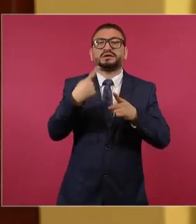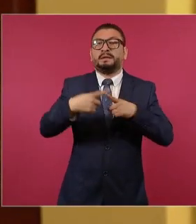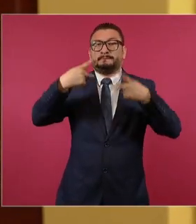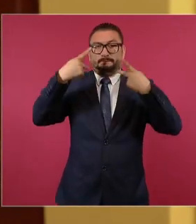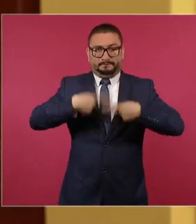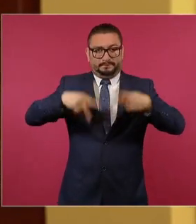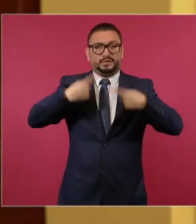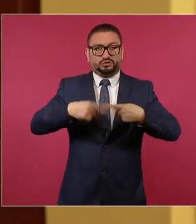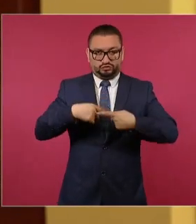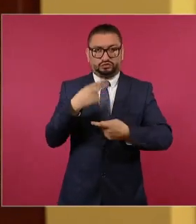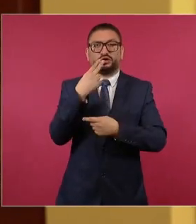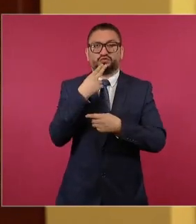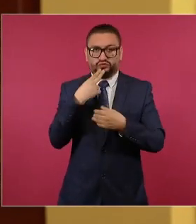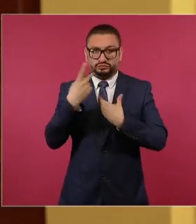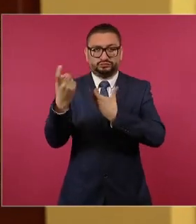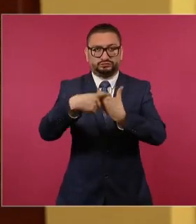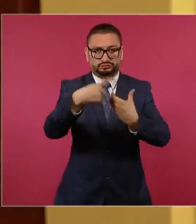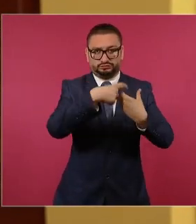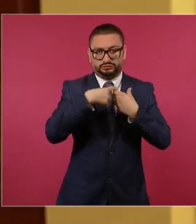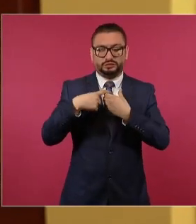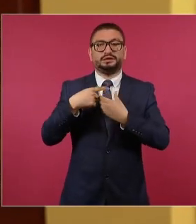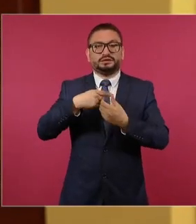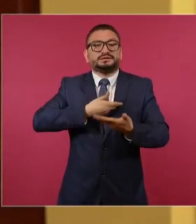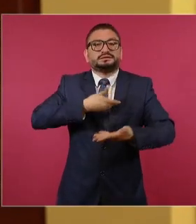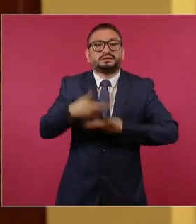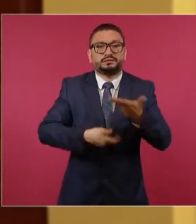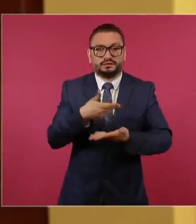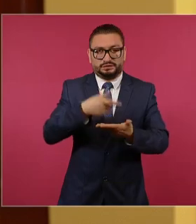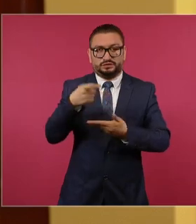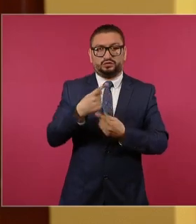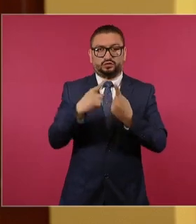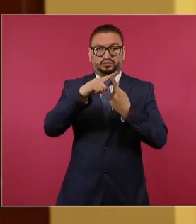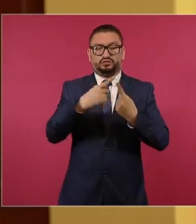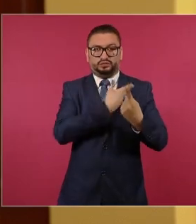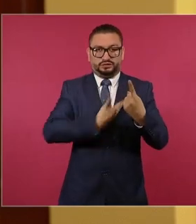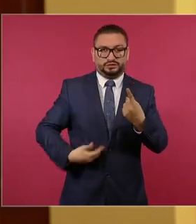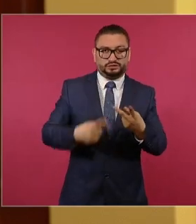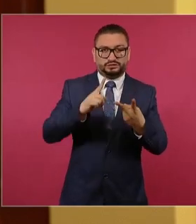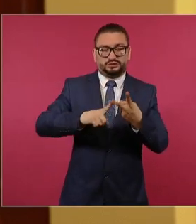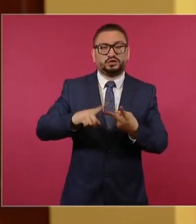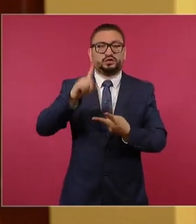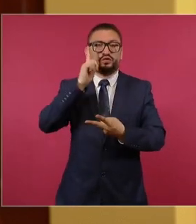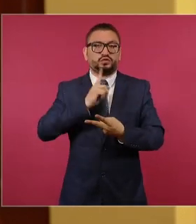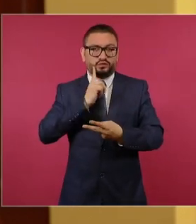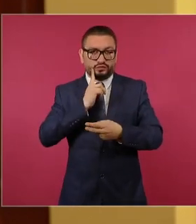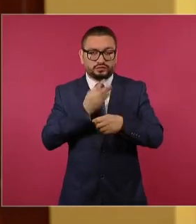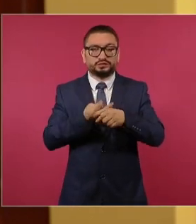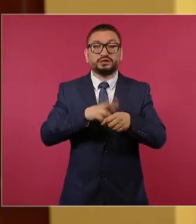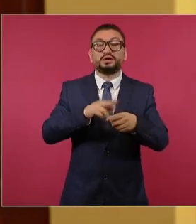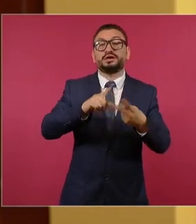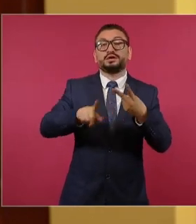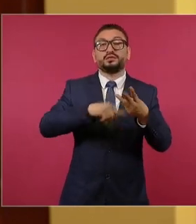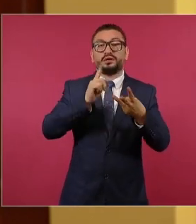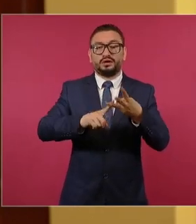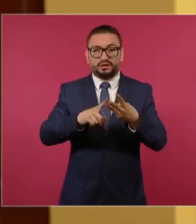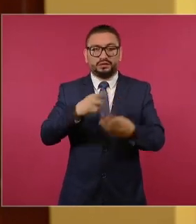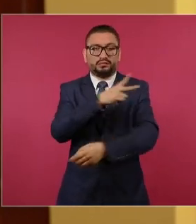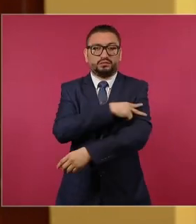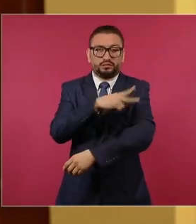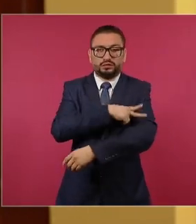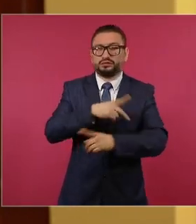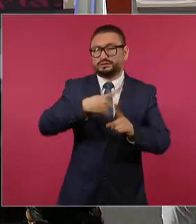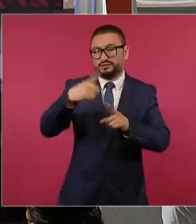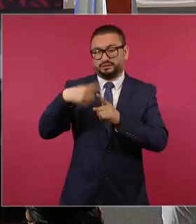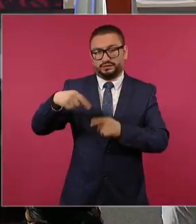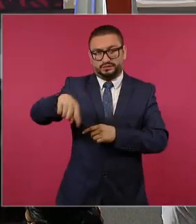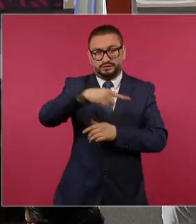por los usuarios de estos servicios, con un presidente, una tesorera y diferentes vocales que además se abocan